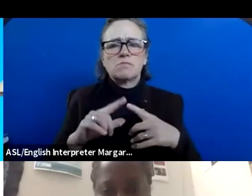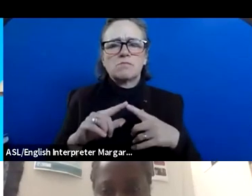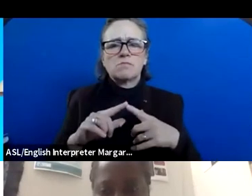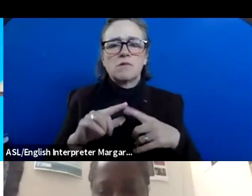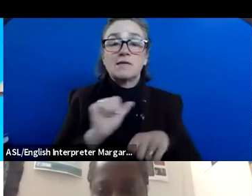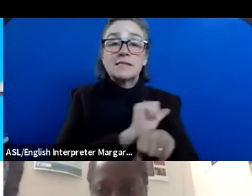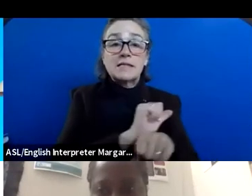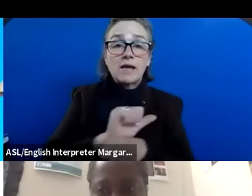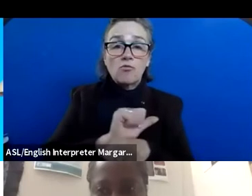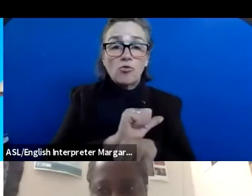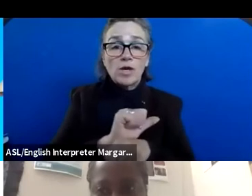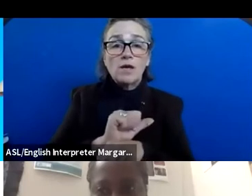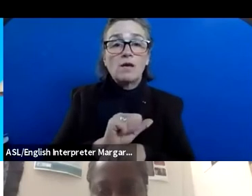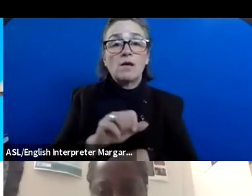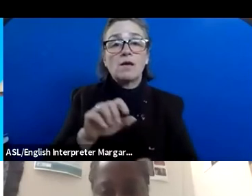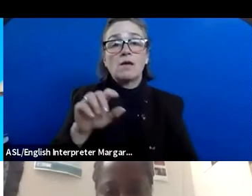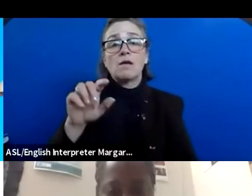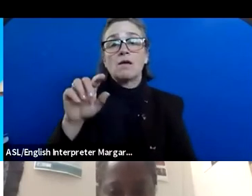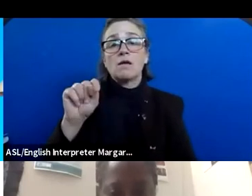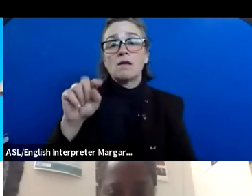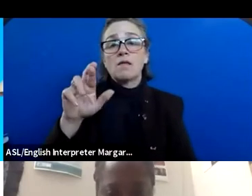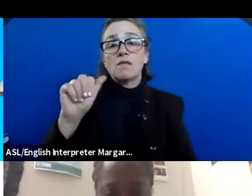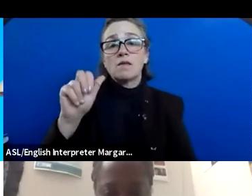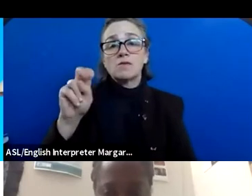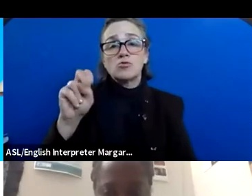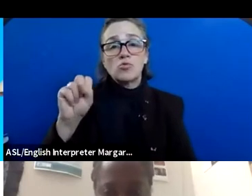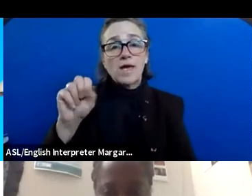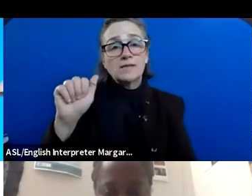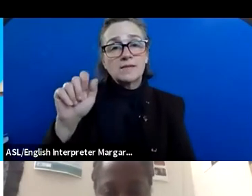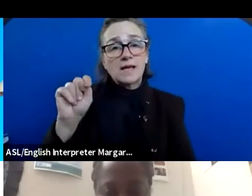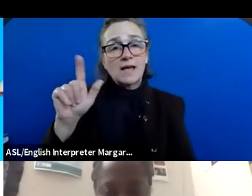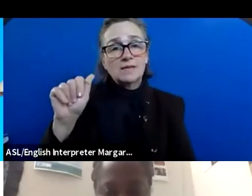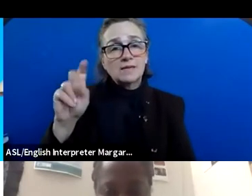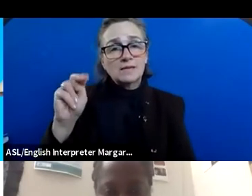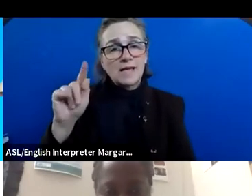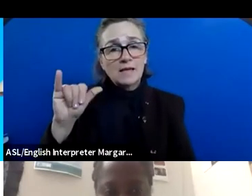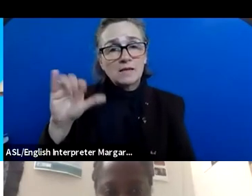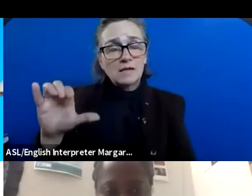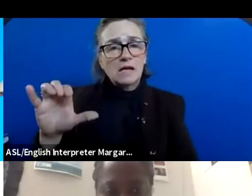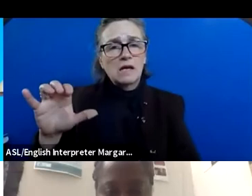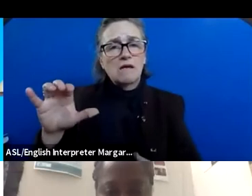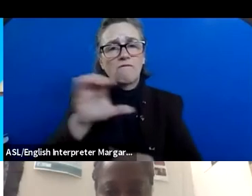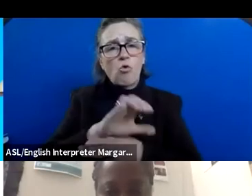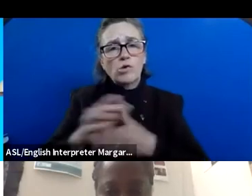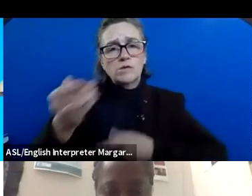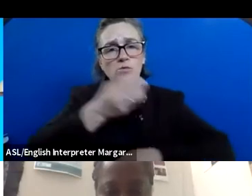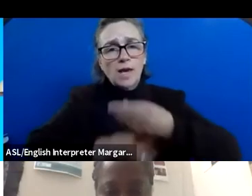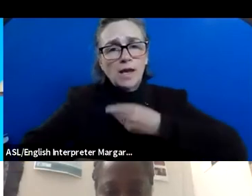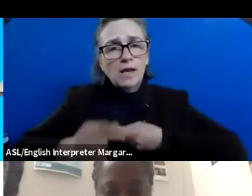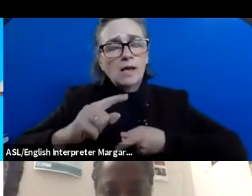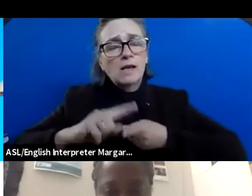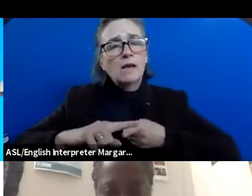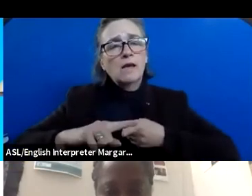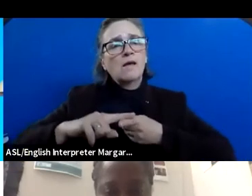memoria sonora del arte, de la cultura ancestral, del